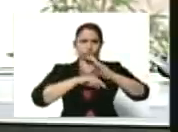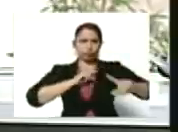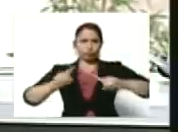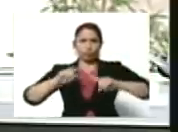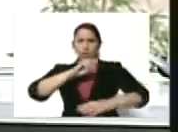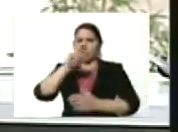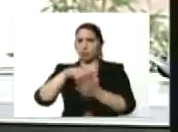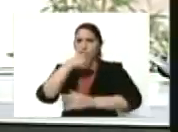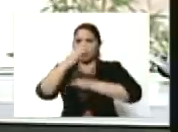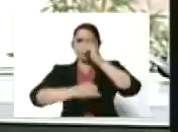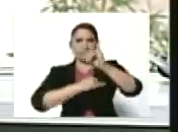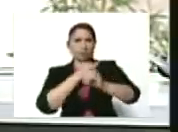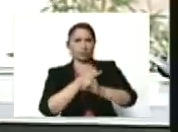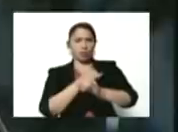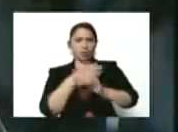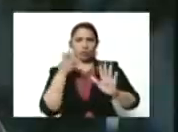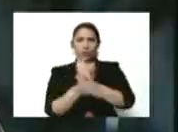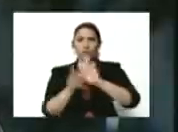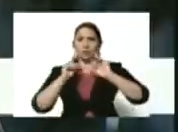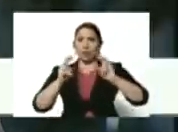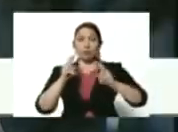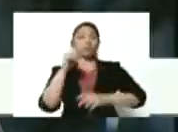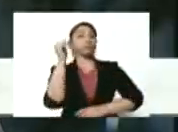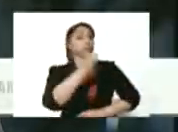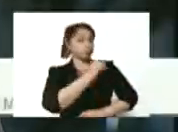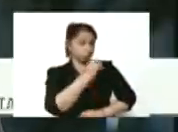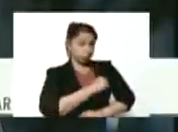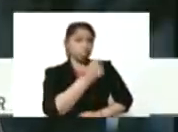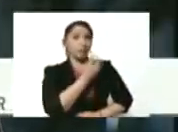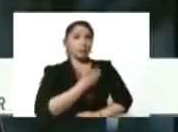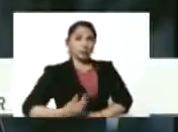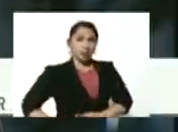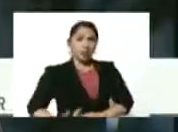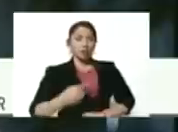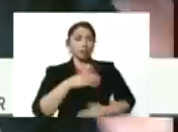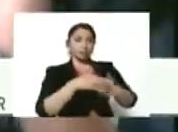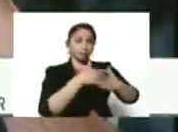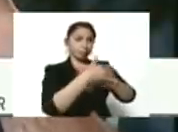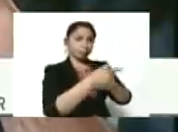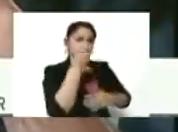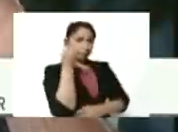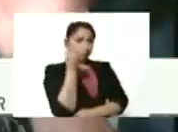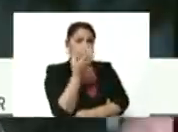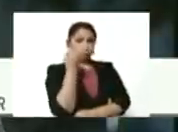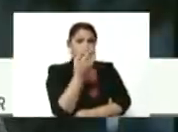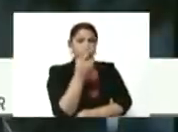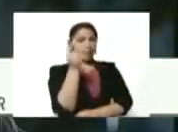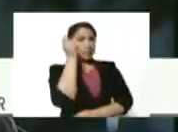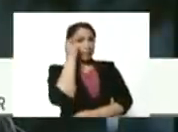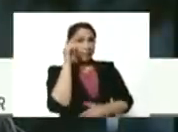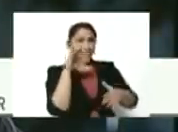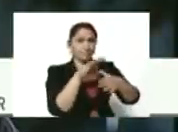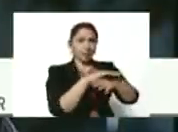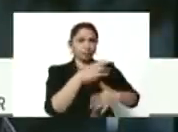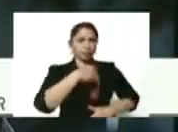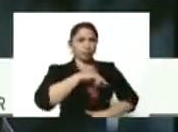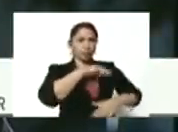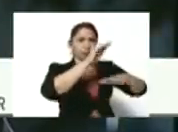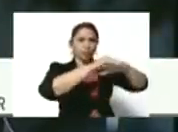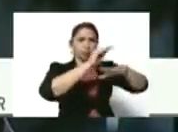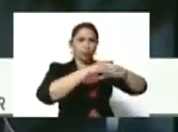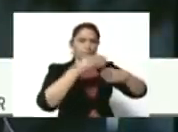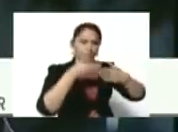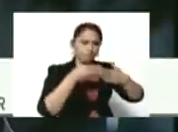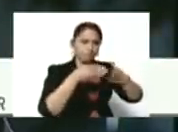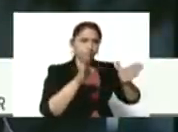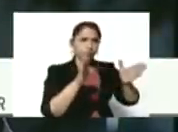nacional e internacional en esta materia. Así es, presidente. En la próxima sesión ordinaria del día martes, vamos a solicitar la apertura